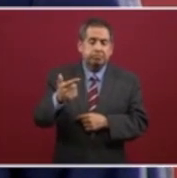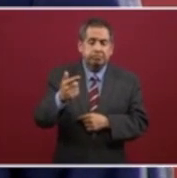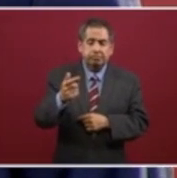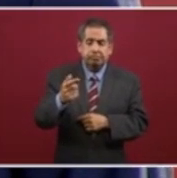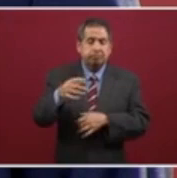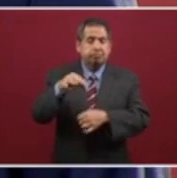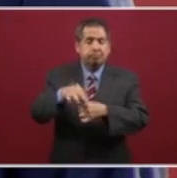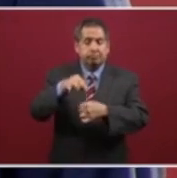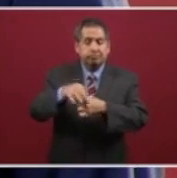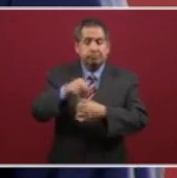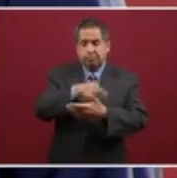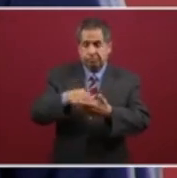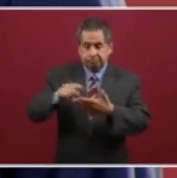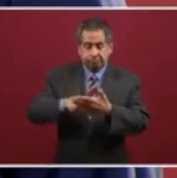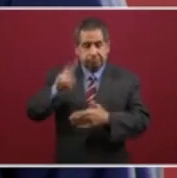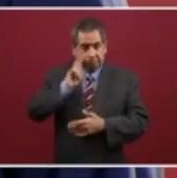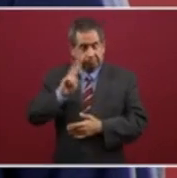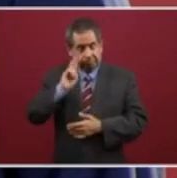hay elecciones